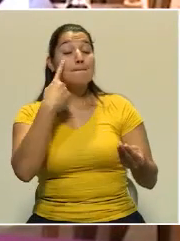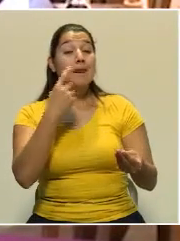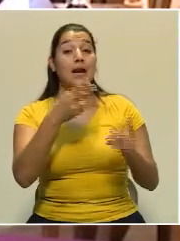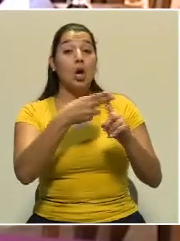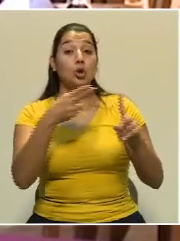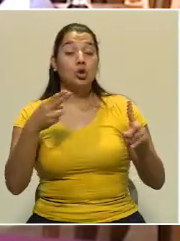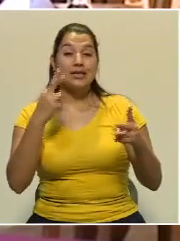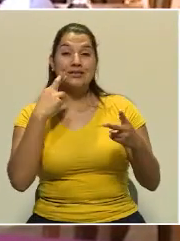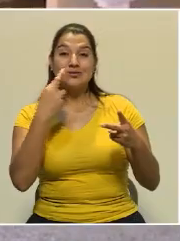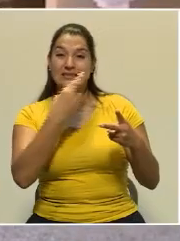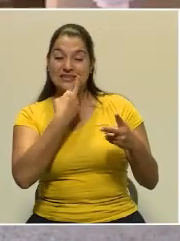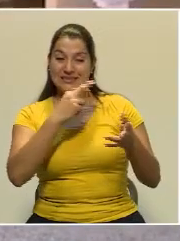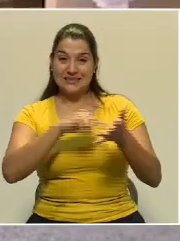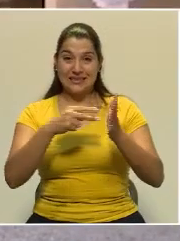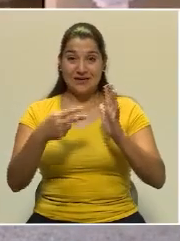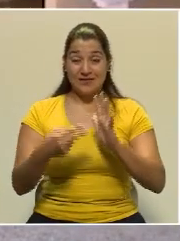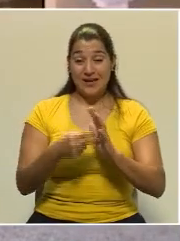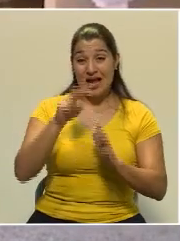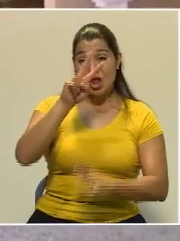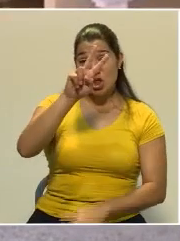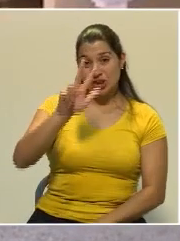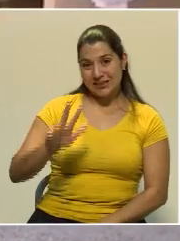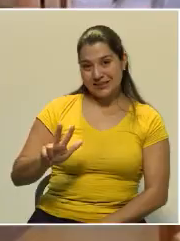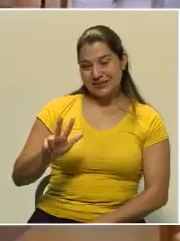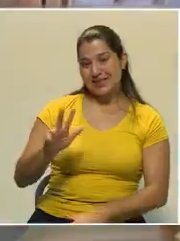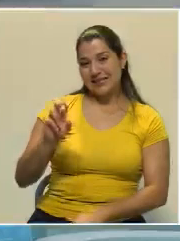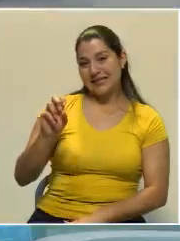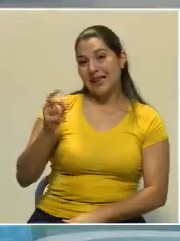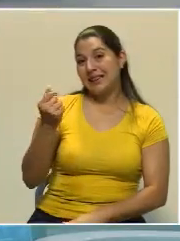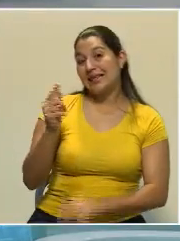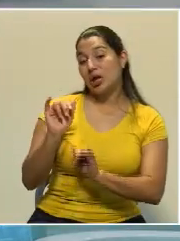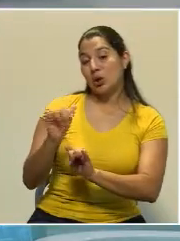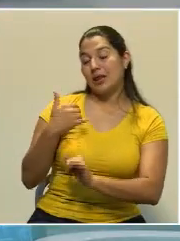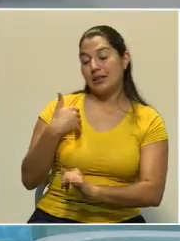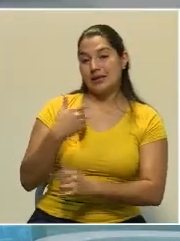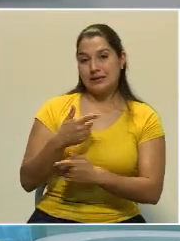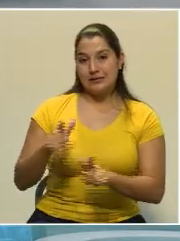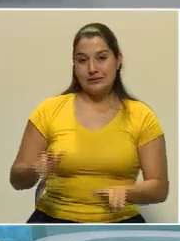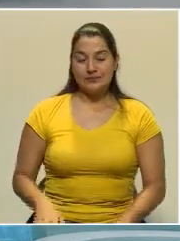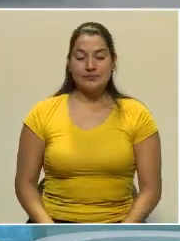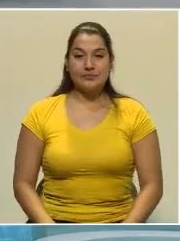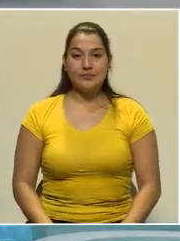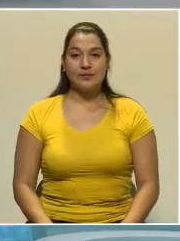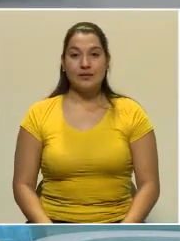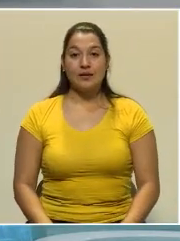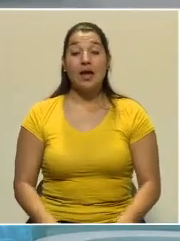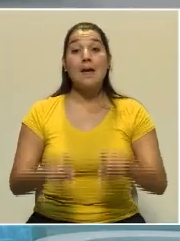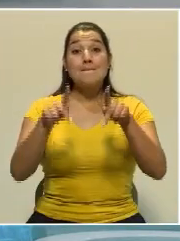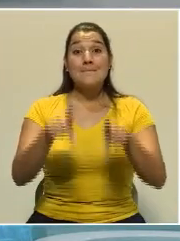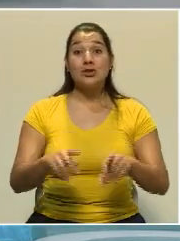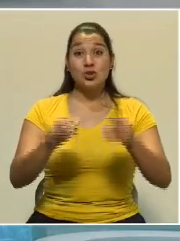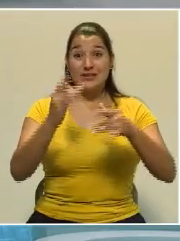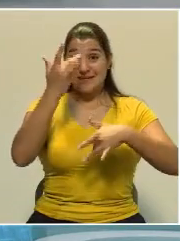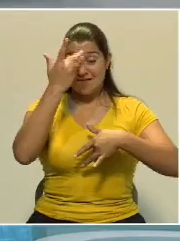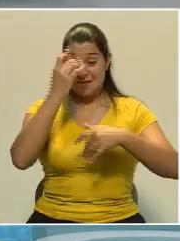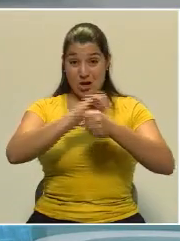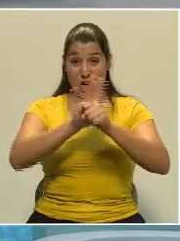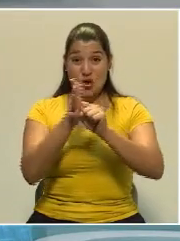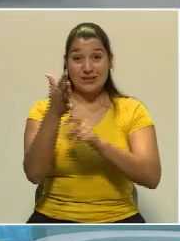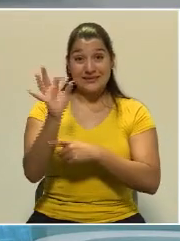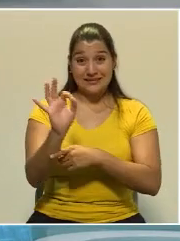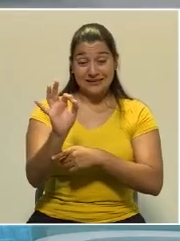restaurantes, que representa 2/3 partes del saldo. Los casos de COVID-19